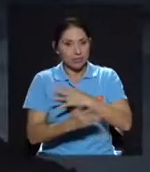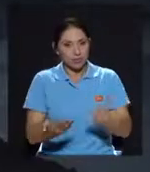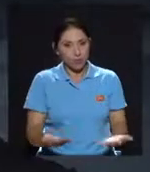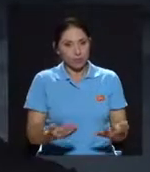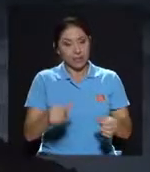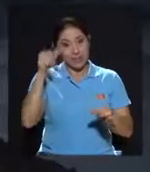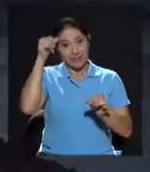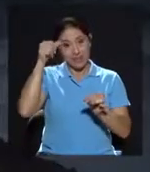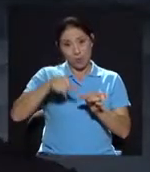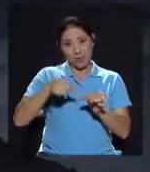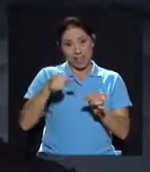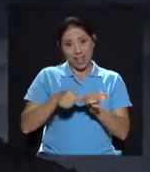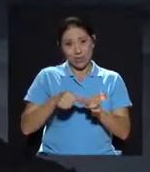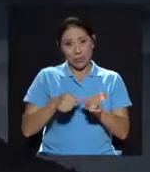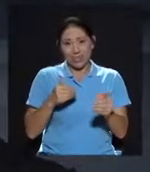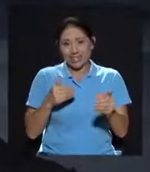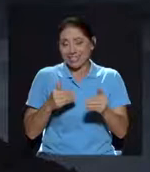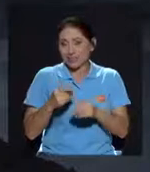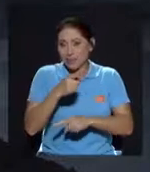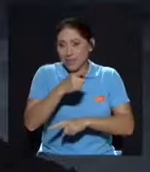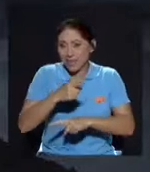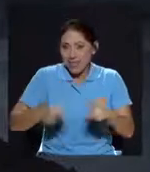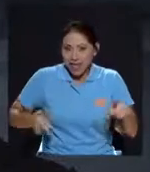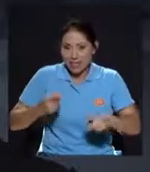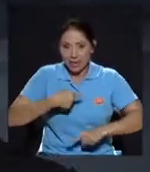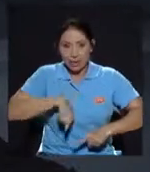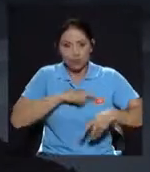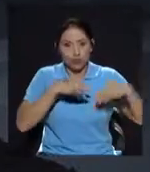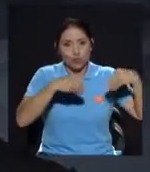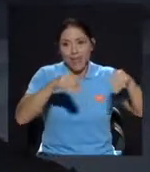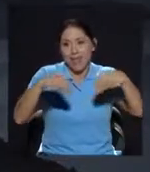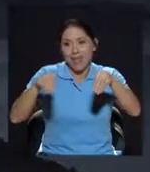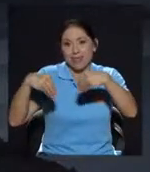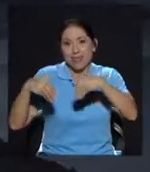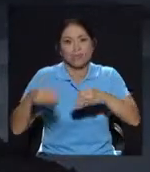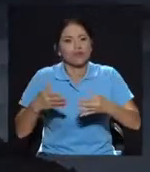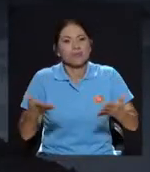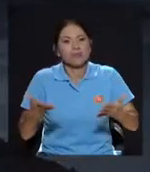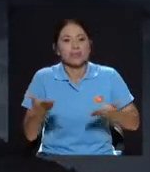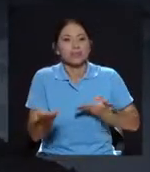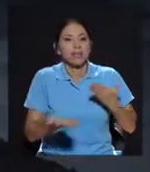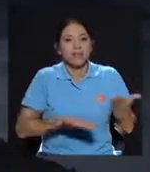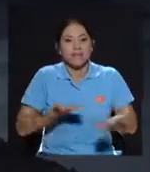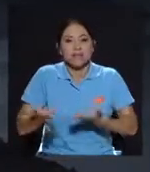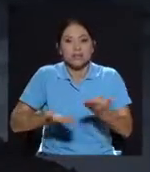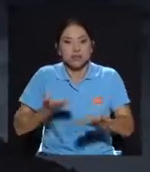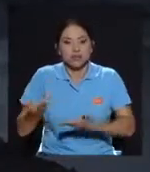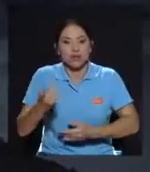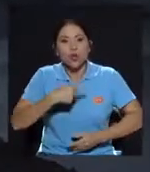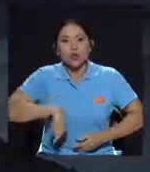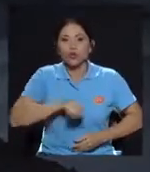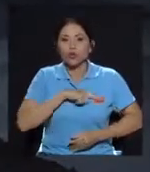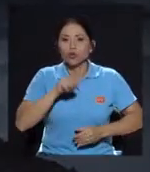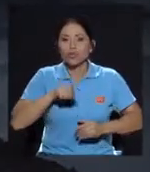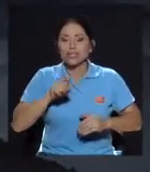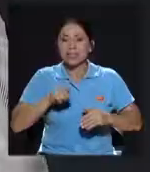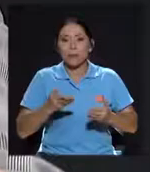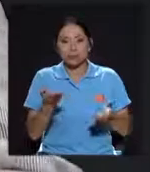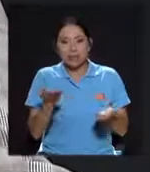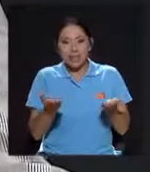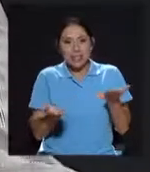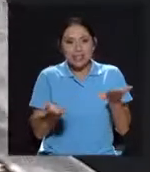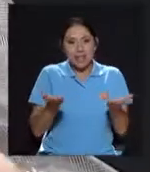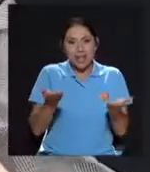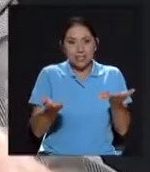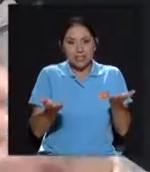prácticamente la mitad de nuestras exportaciones totales son servicios y por lo tanto necesitamos hacer una nivelación de capacidades y